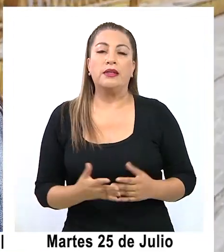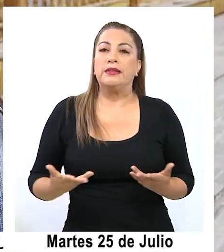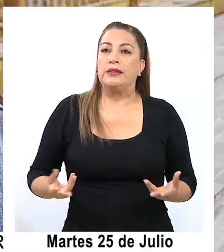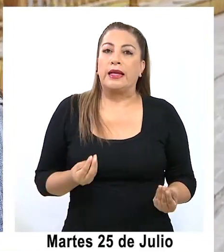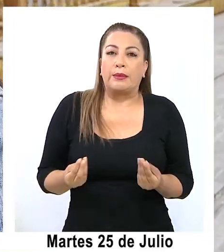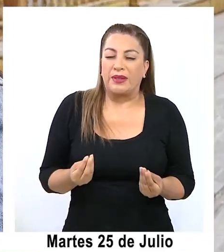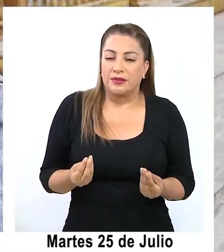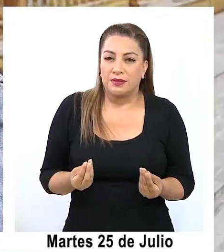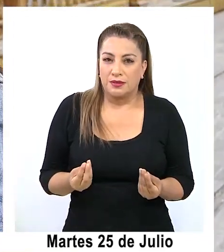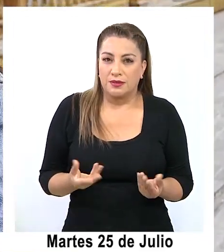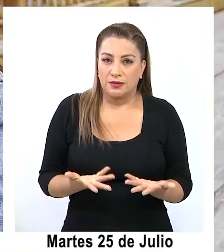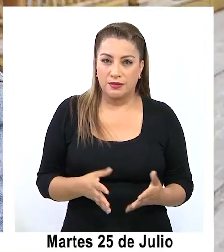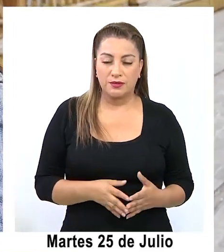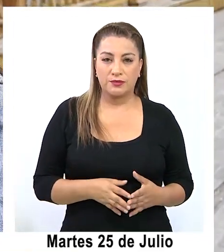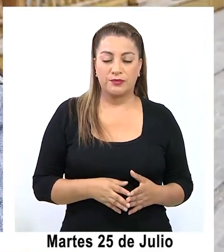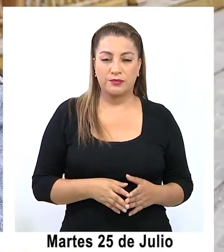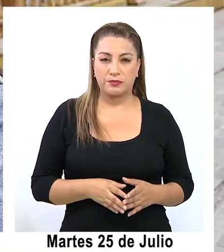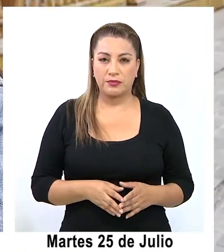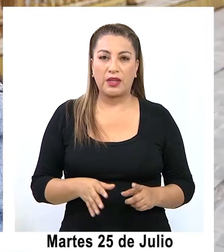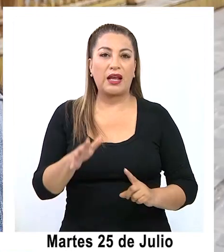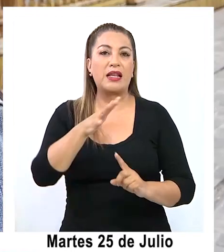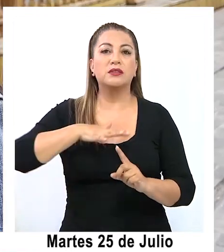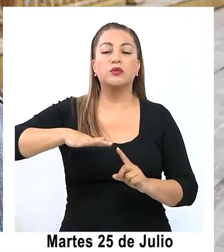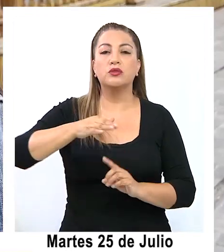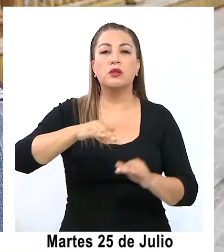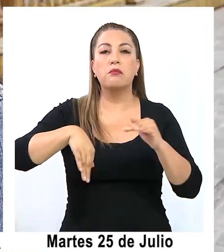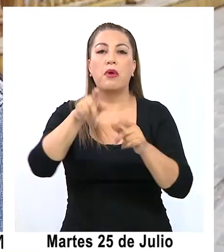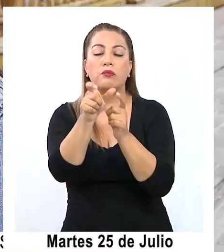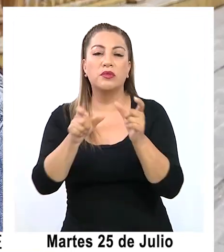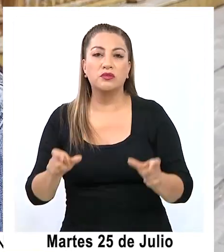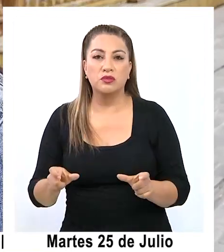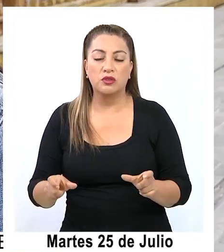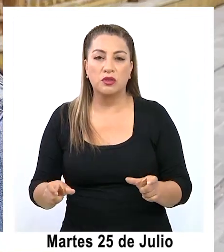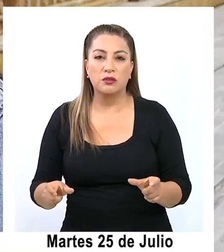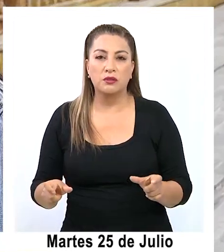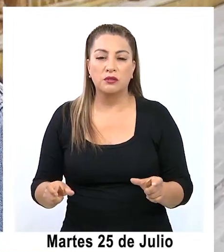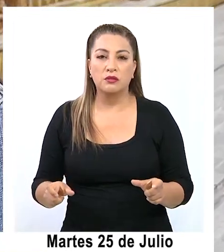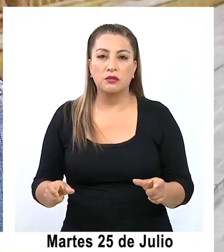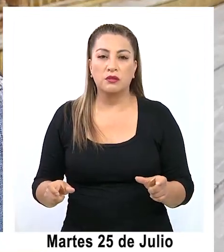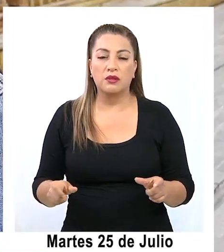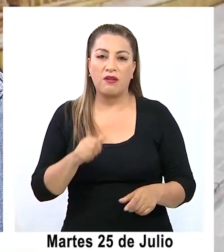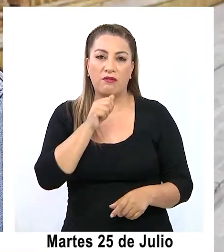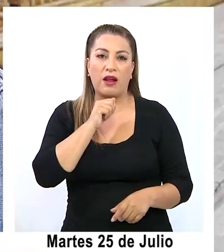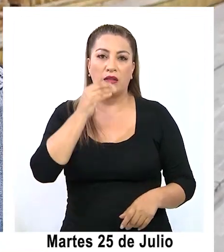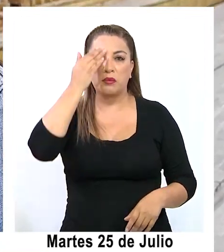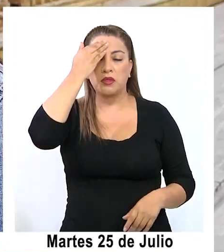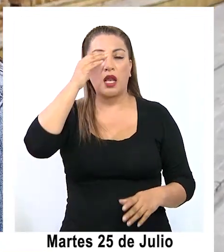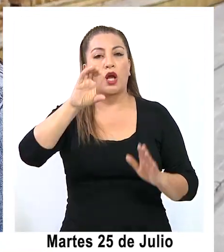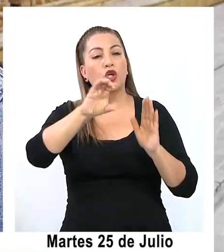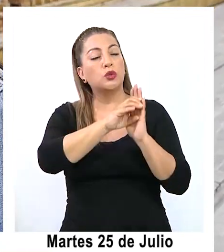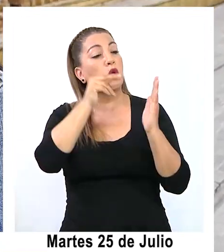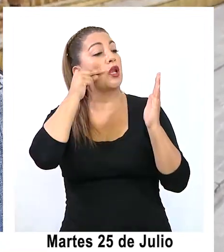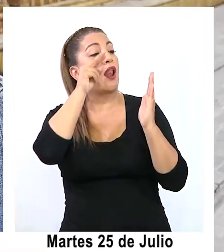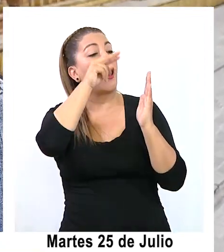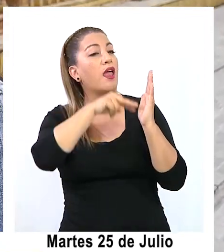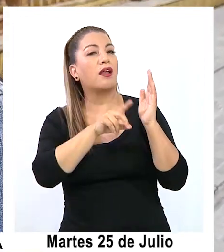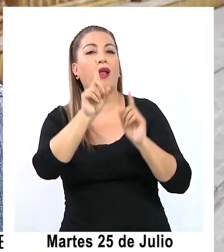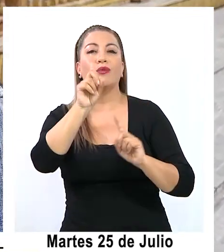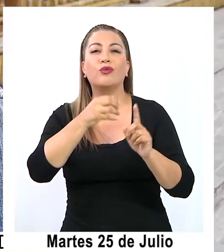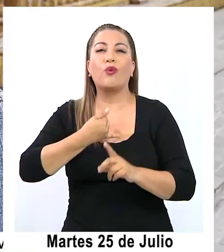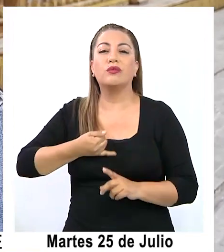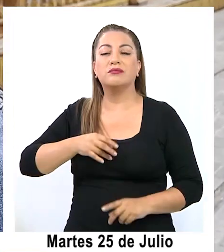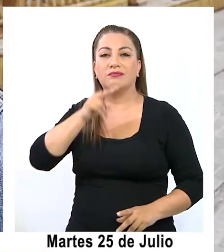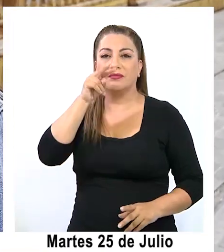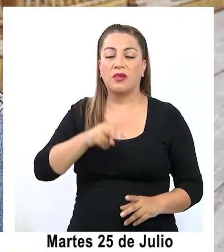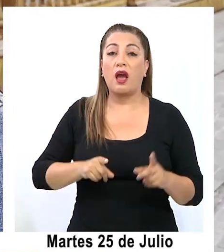pasa es que, claro, en el caso de la mayoría de la gente no se va a preocupar de leer la Constitución. Lo más probable es que